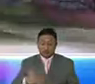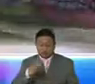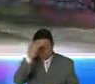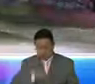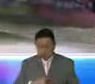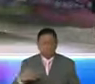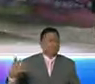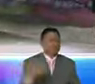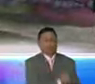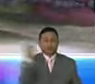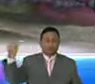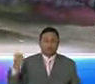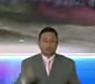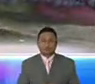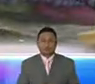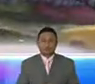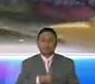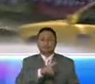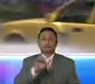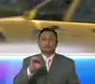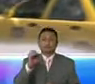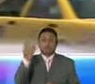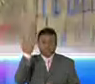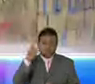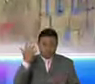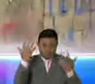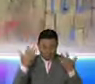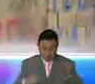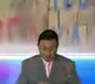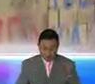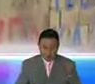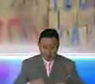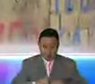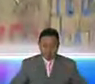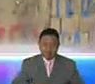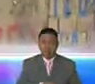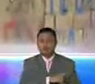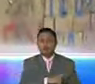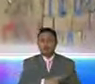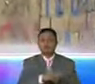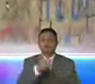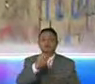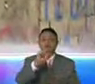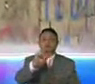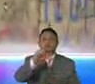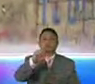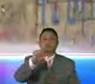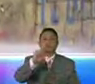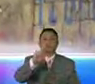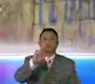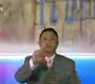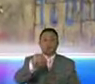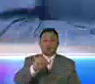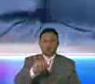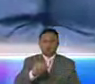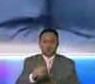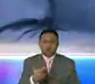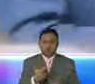expropiación forzosa en el sitio. Los 30 días ya culminaron, pero Solórzano asegura, sin dar límites de tiempo, que los